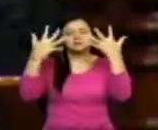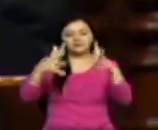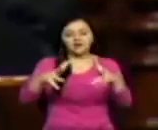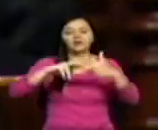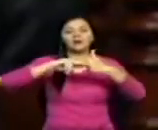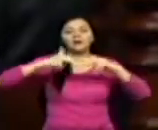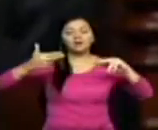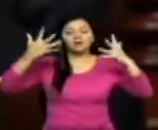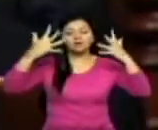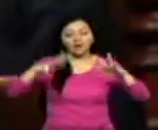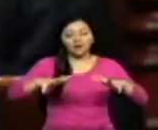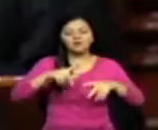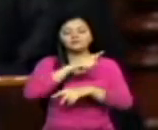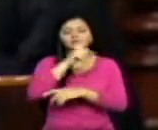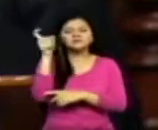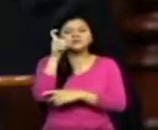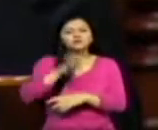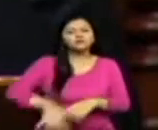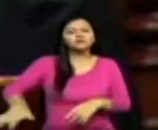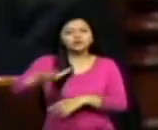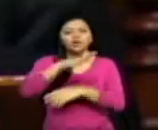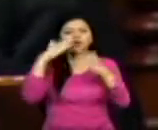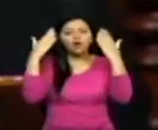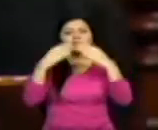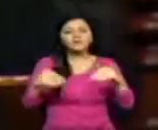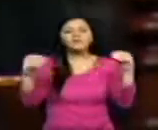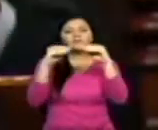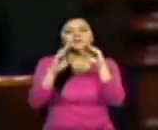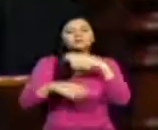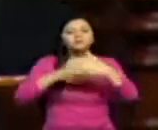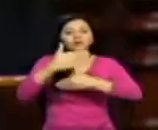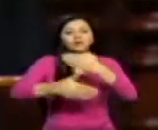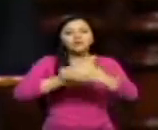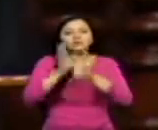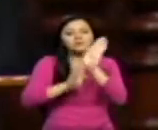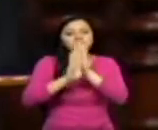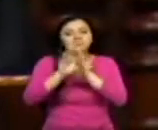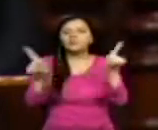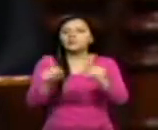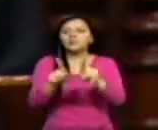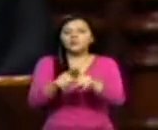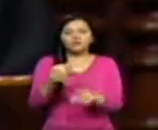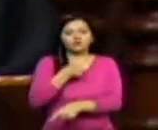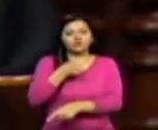Regiones, sus demandas por obras y progreso son las mías.